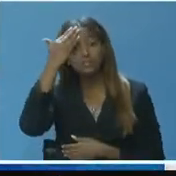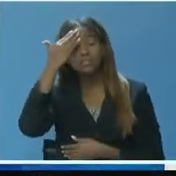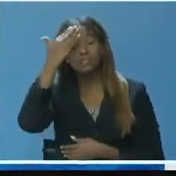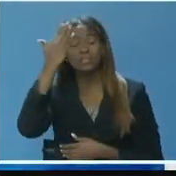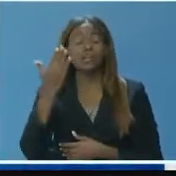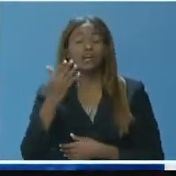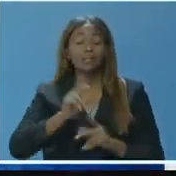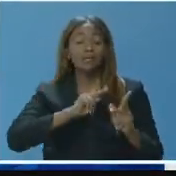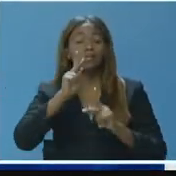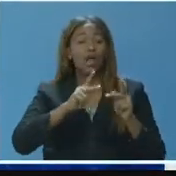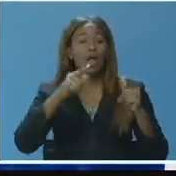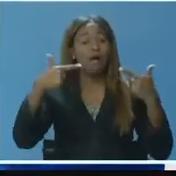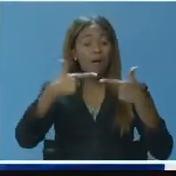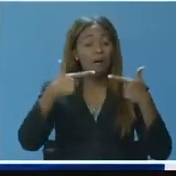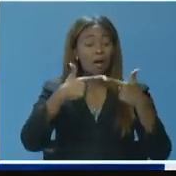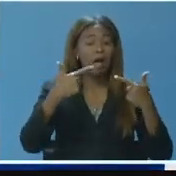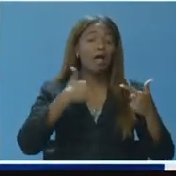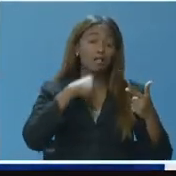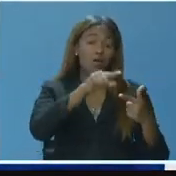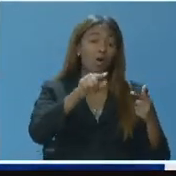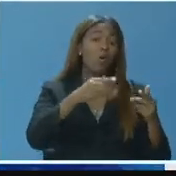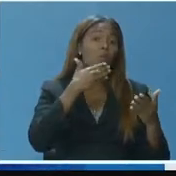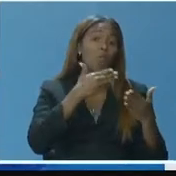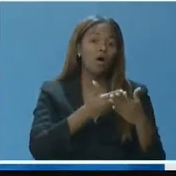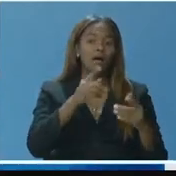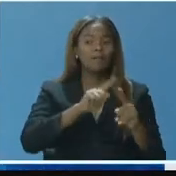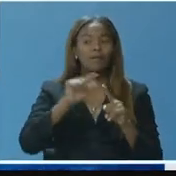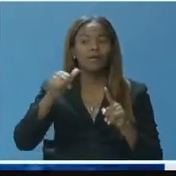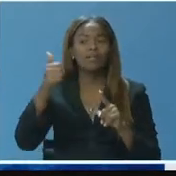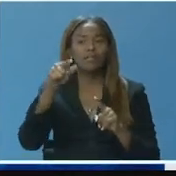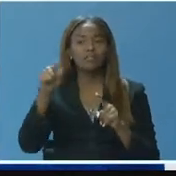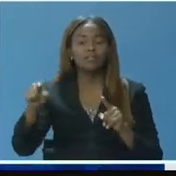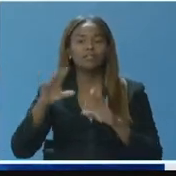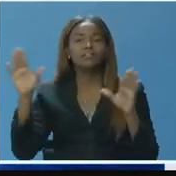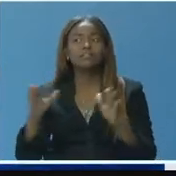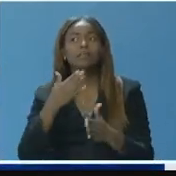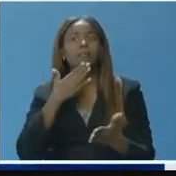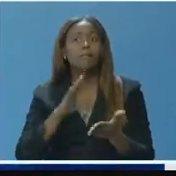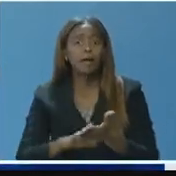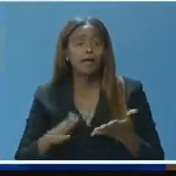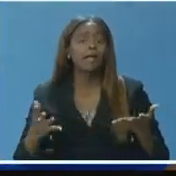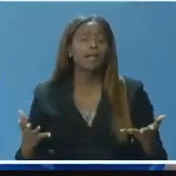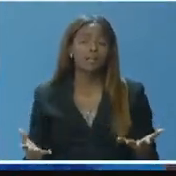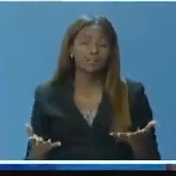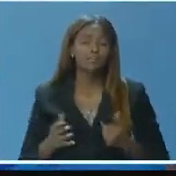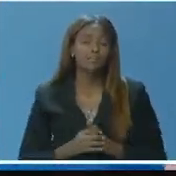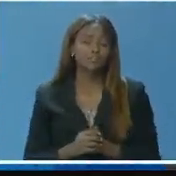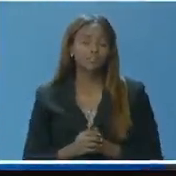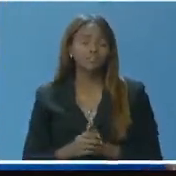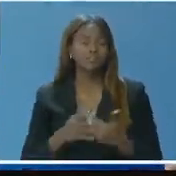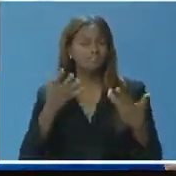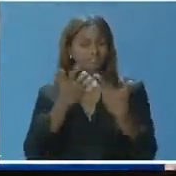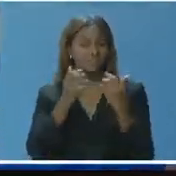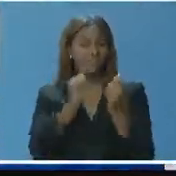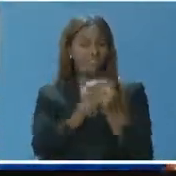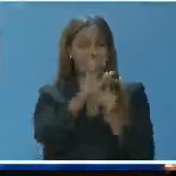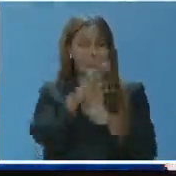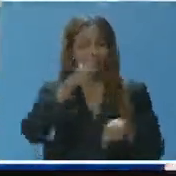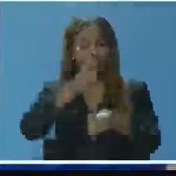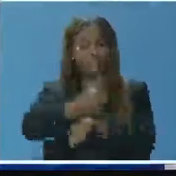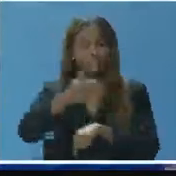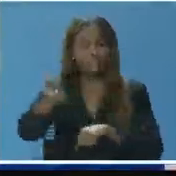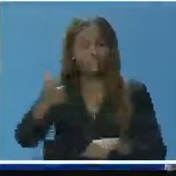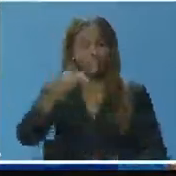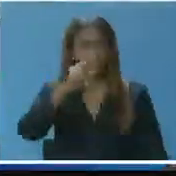buena, pero hay otra gente que se han dedicado a dañar reputaciones. Con relación a su vínculo con el encartado